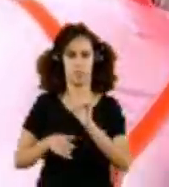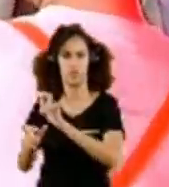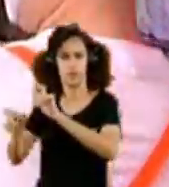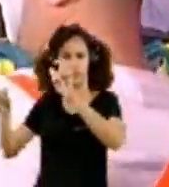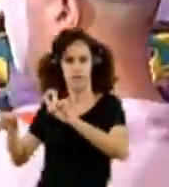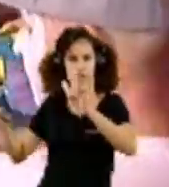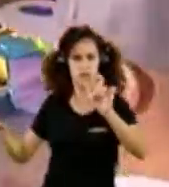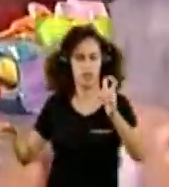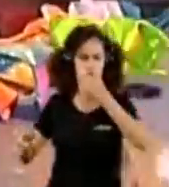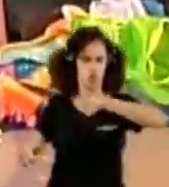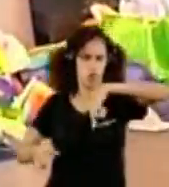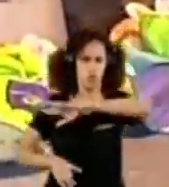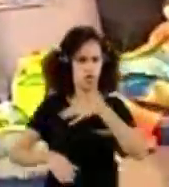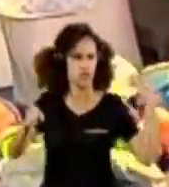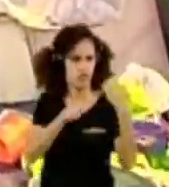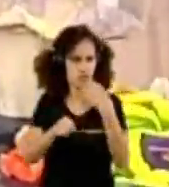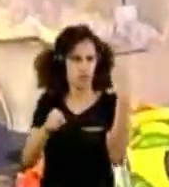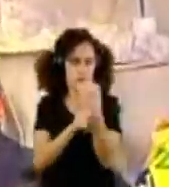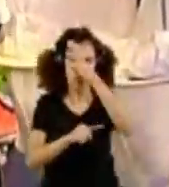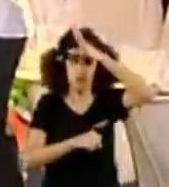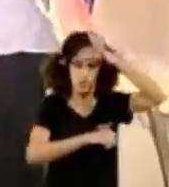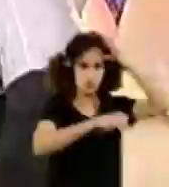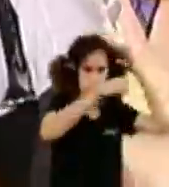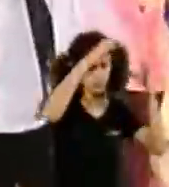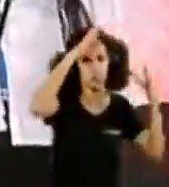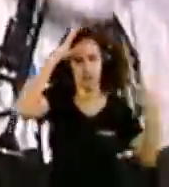con nuestro sudor, por gente que